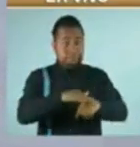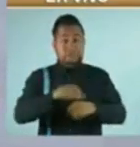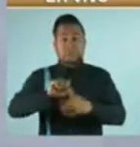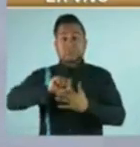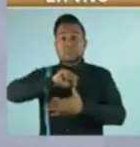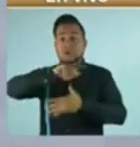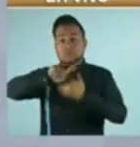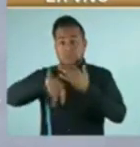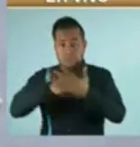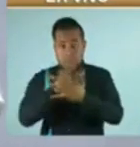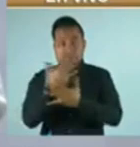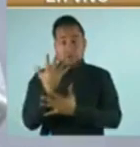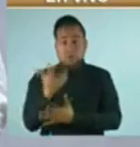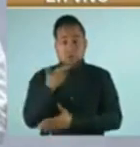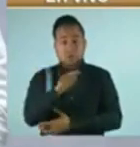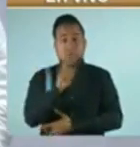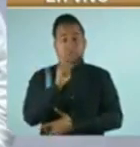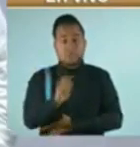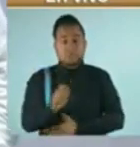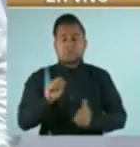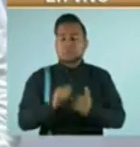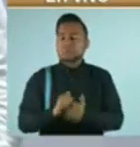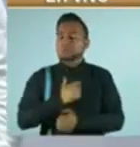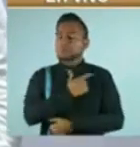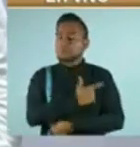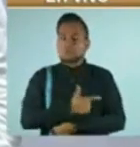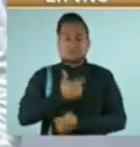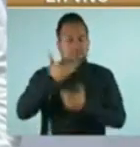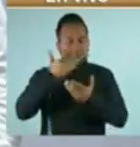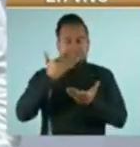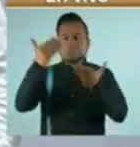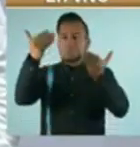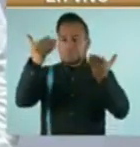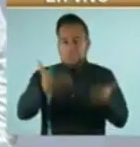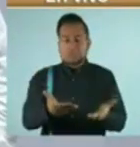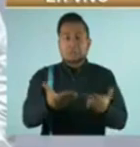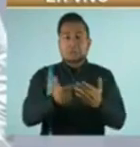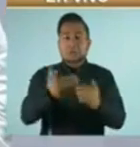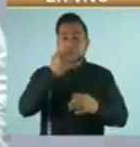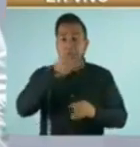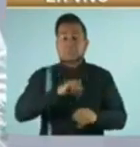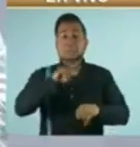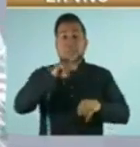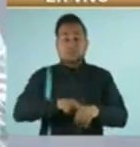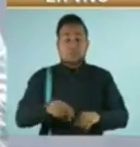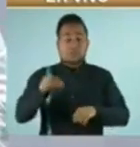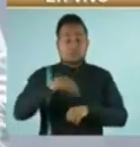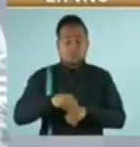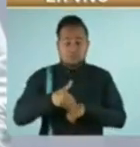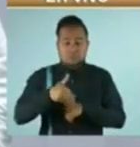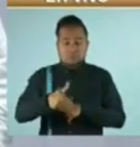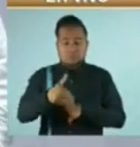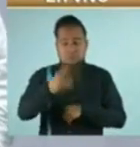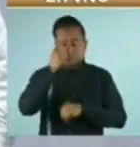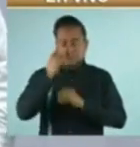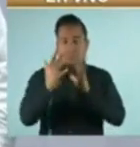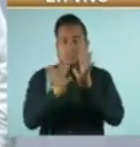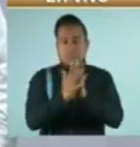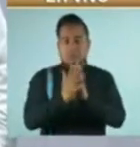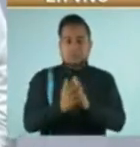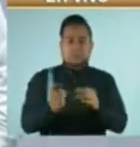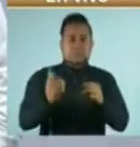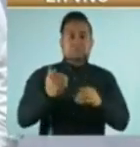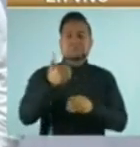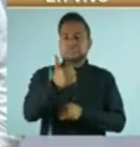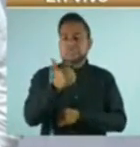del Pacífico pues los va a recibir con los brazos abiertos en este festival que tendremos participación el 6, 7